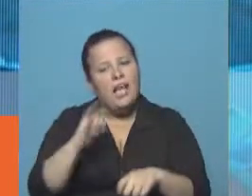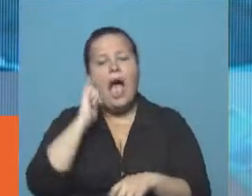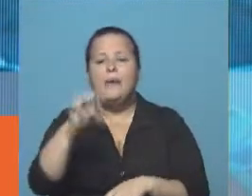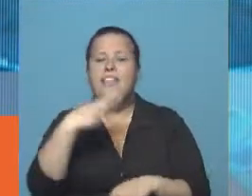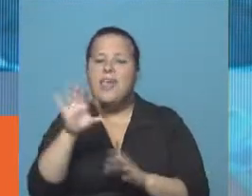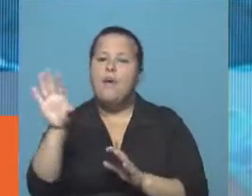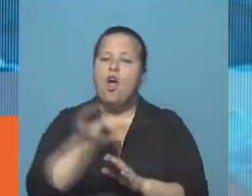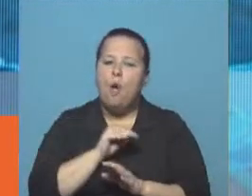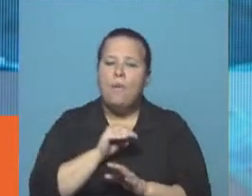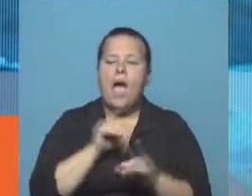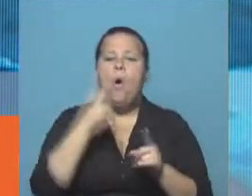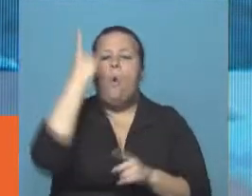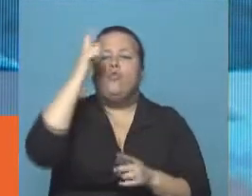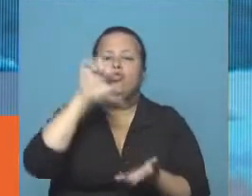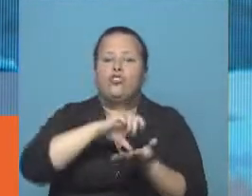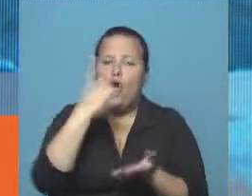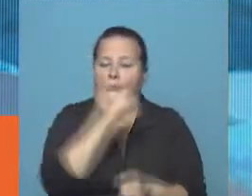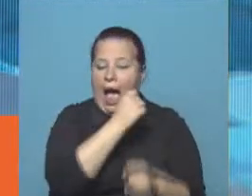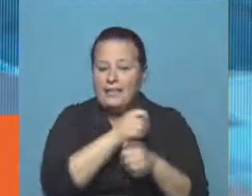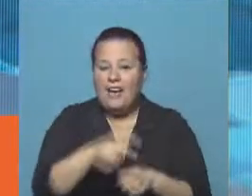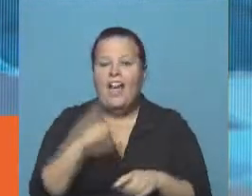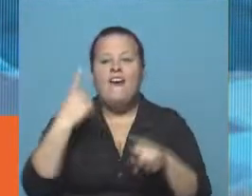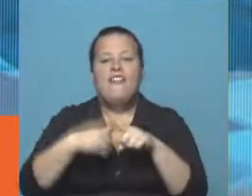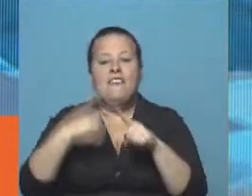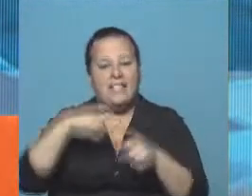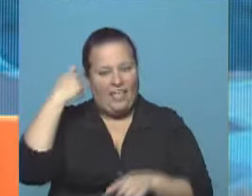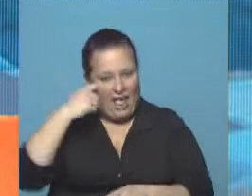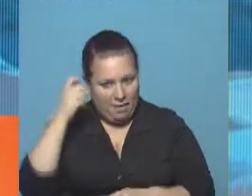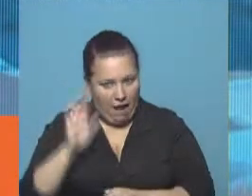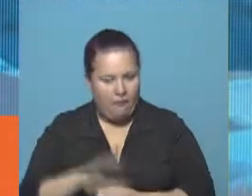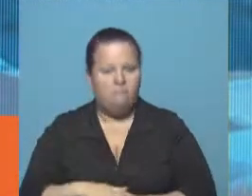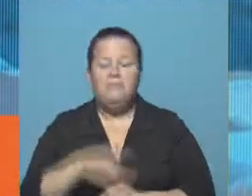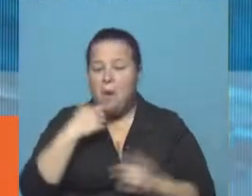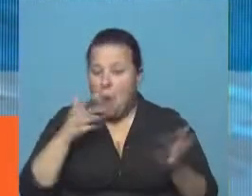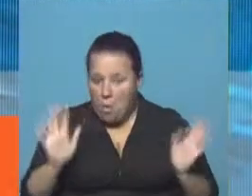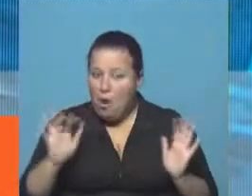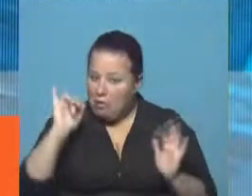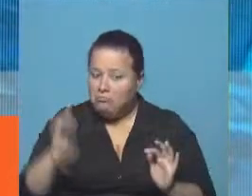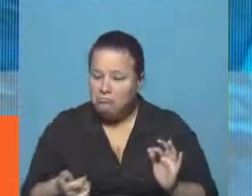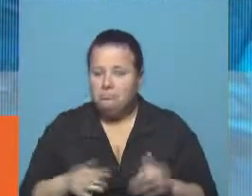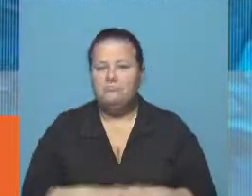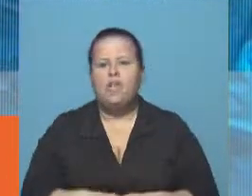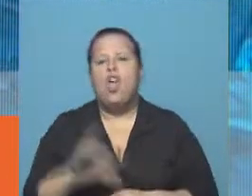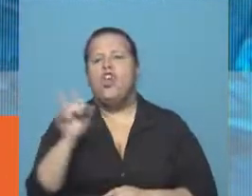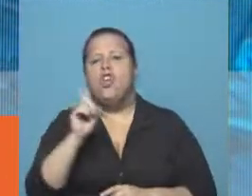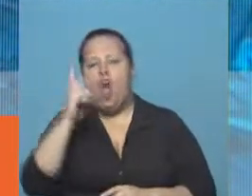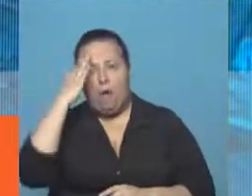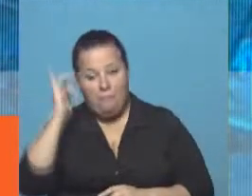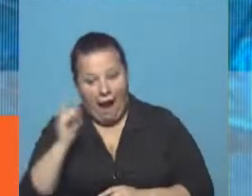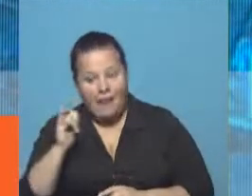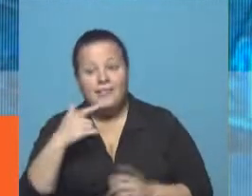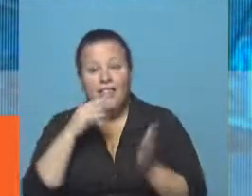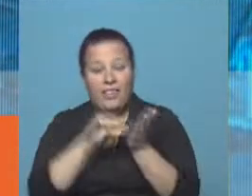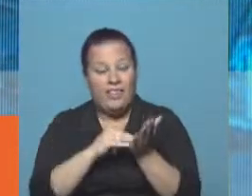que imitar lo que había hecho un solo país hasta ahora, la fiesta del animal. Y dijeron, bueno, hagámoslo, no lo hagamos en marzo, y así lo